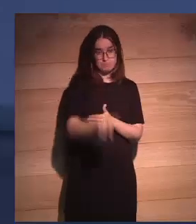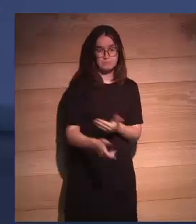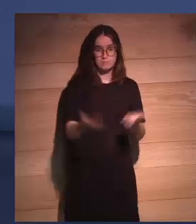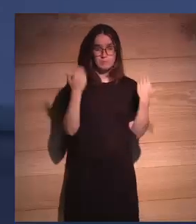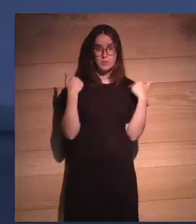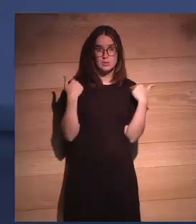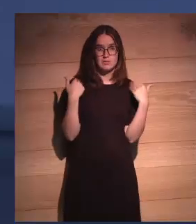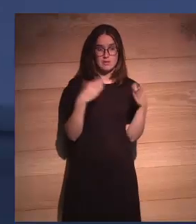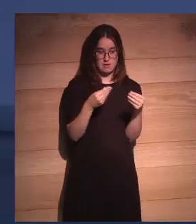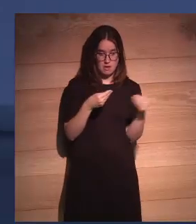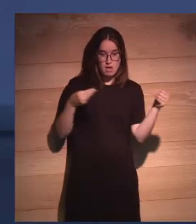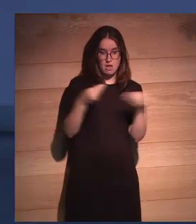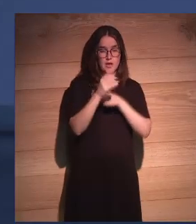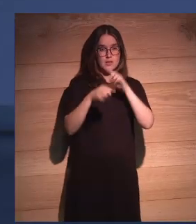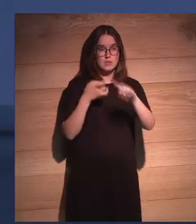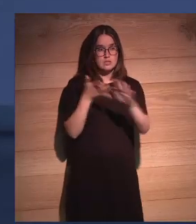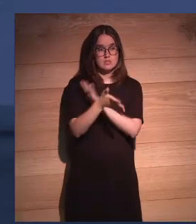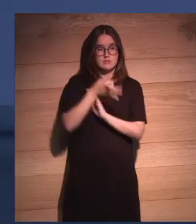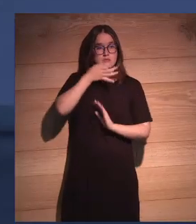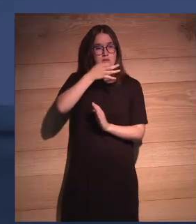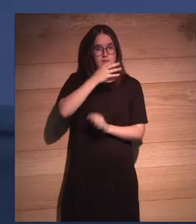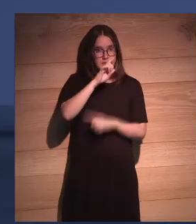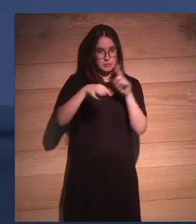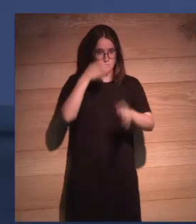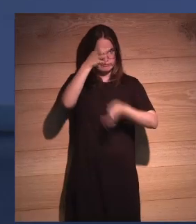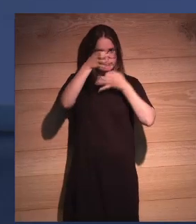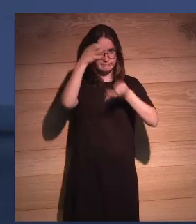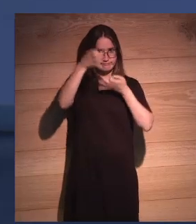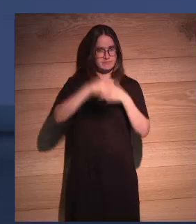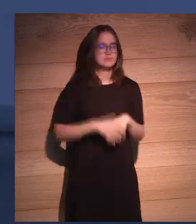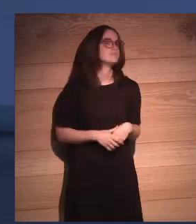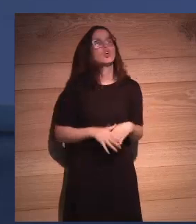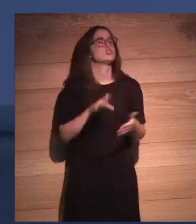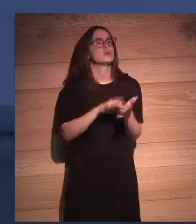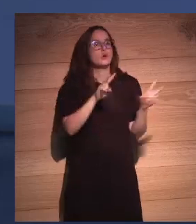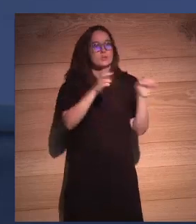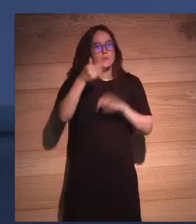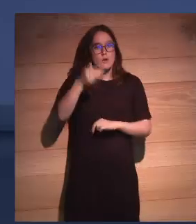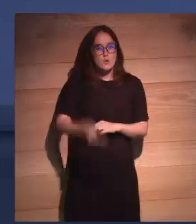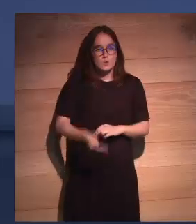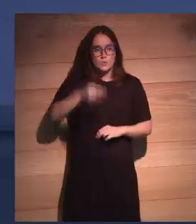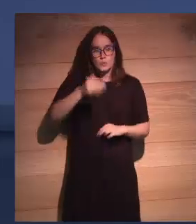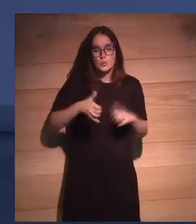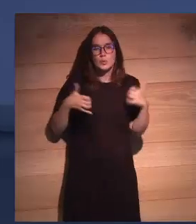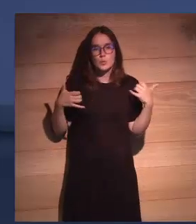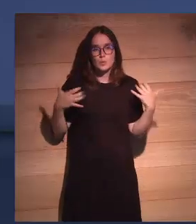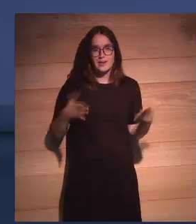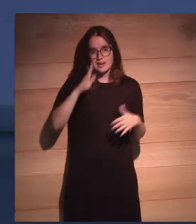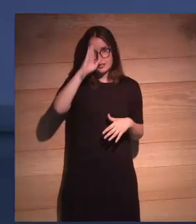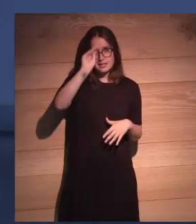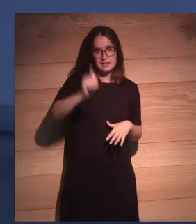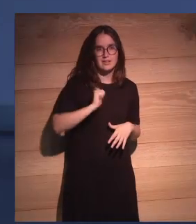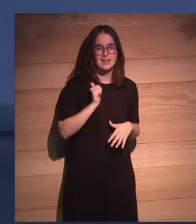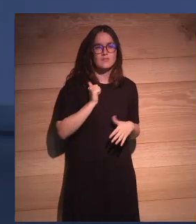la responsable del papel y quien nos va a hablar de esto, va a entrar en los detalles. Hay un tema importante y es que la